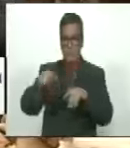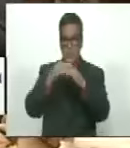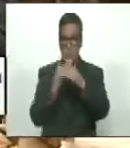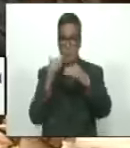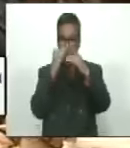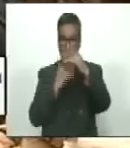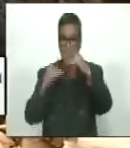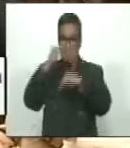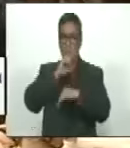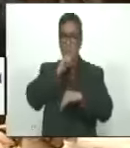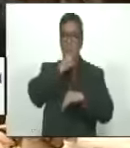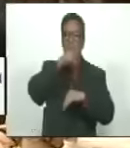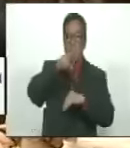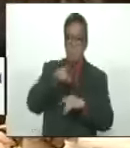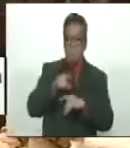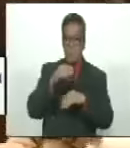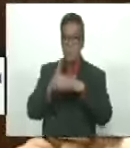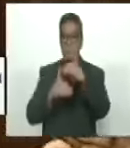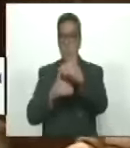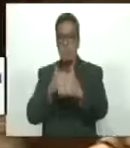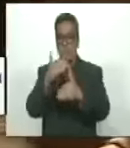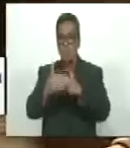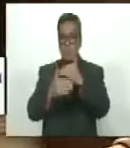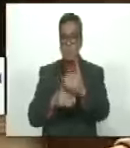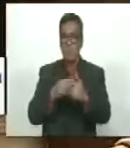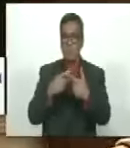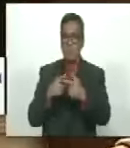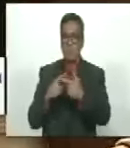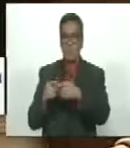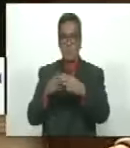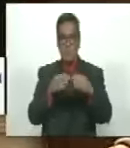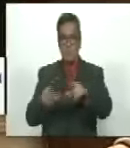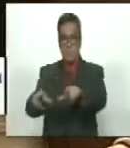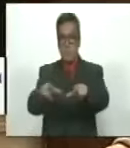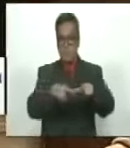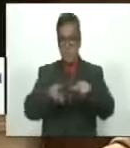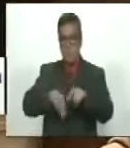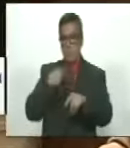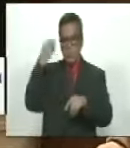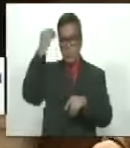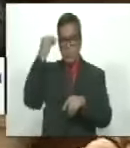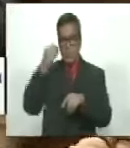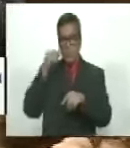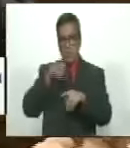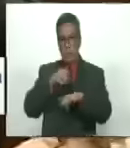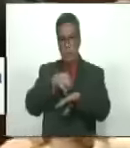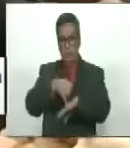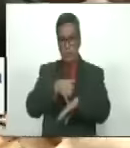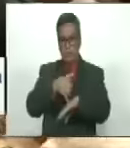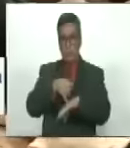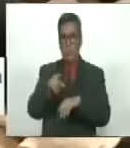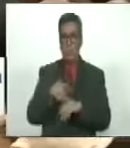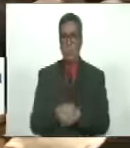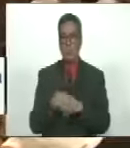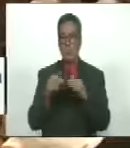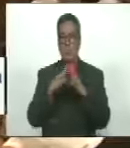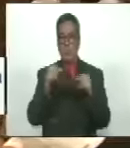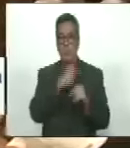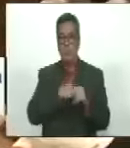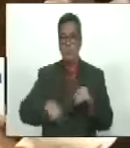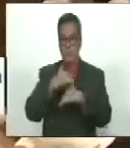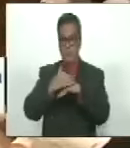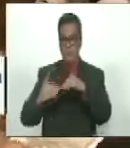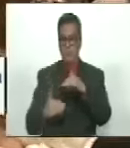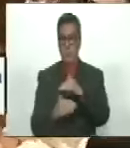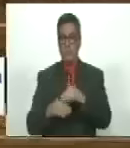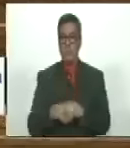mayores de la Guayana Esequiba y así en lo sucesivo o todos los sectores que puedan ser considerados vulnerables. Es todo, ciudadano